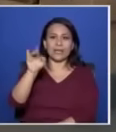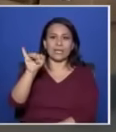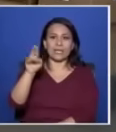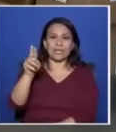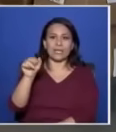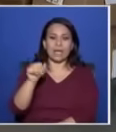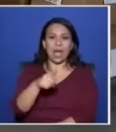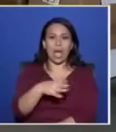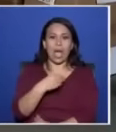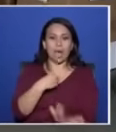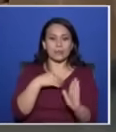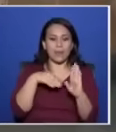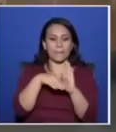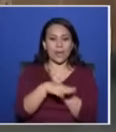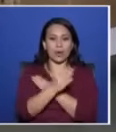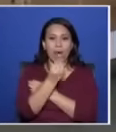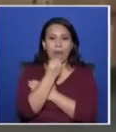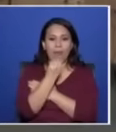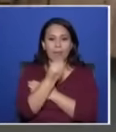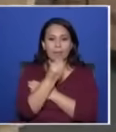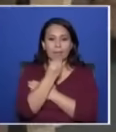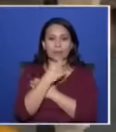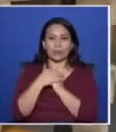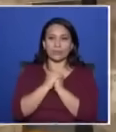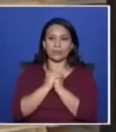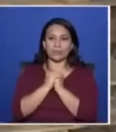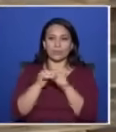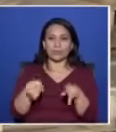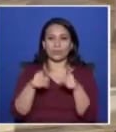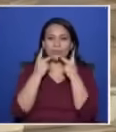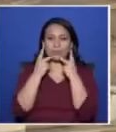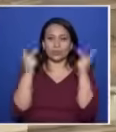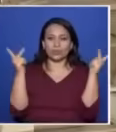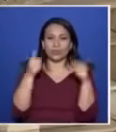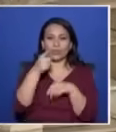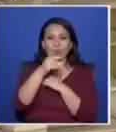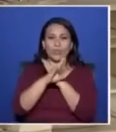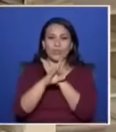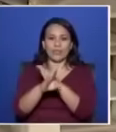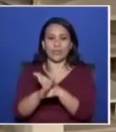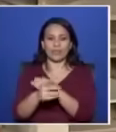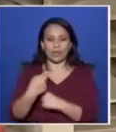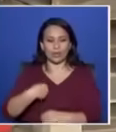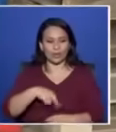las instalaciones del Banco de Alimentos Diaconía, porque hay una campaña. Tú nos proteges,